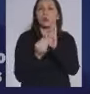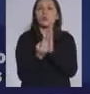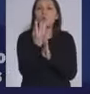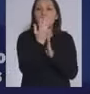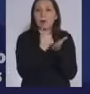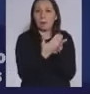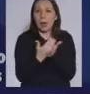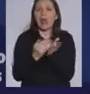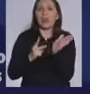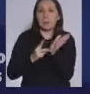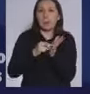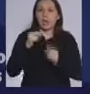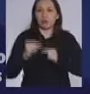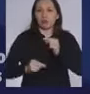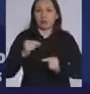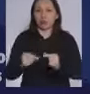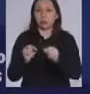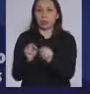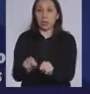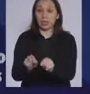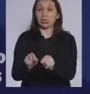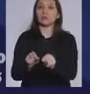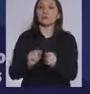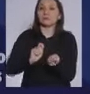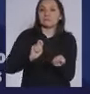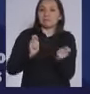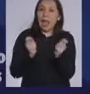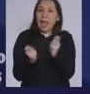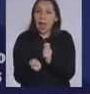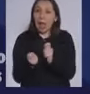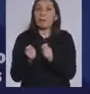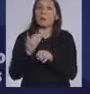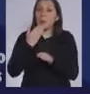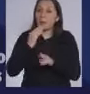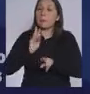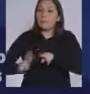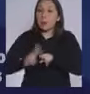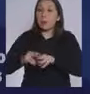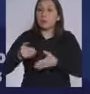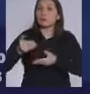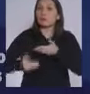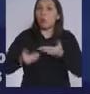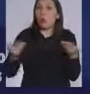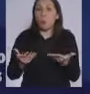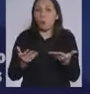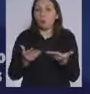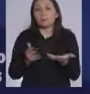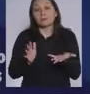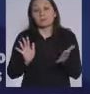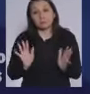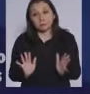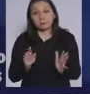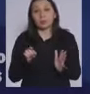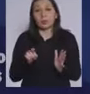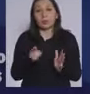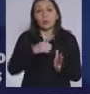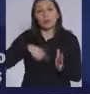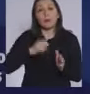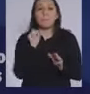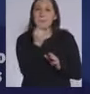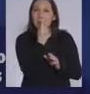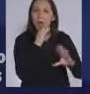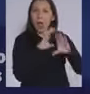plan paso a paso y tanto en la transición como en la preparación quizás y poniéndonos de